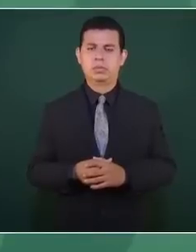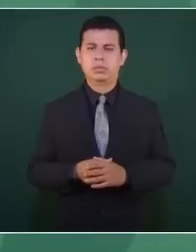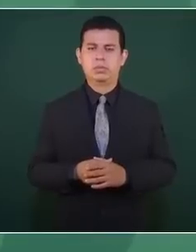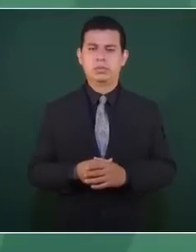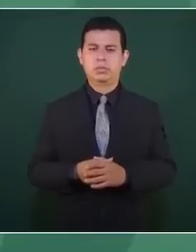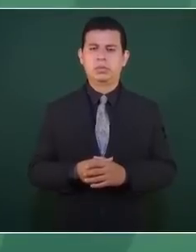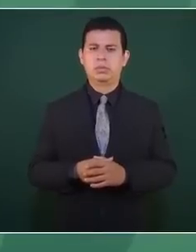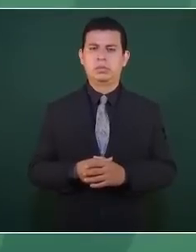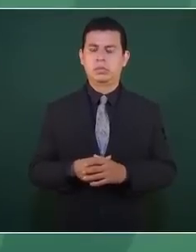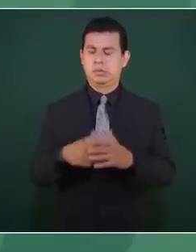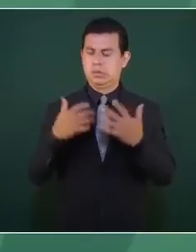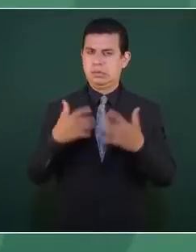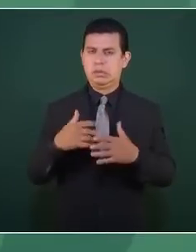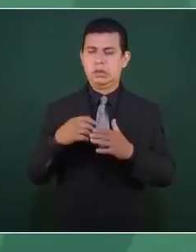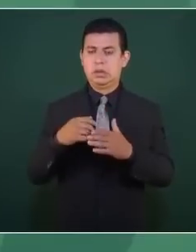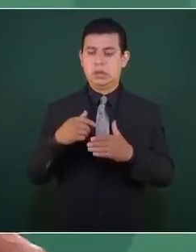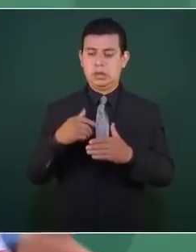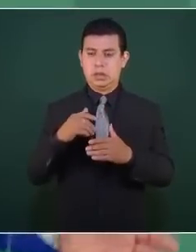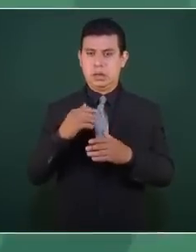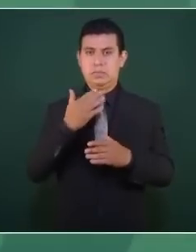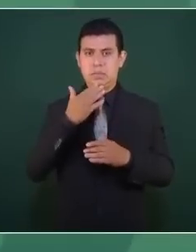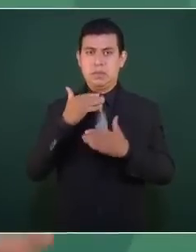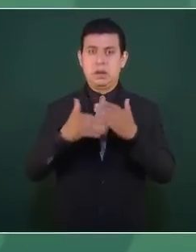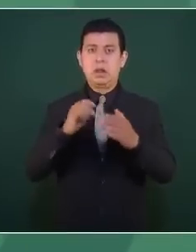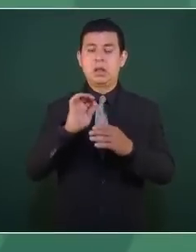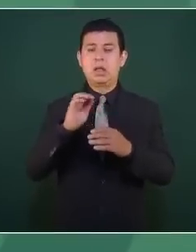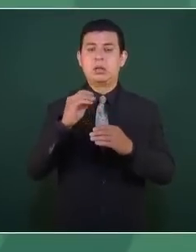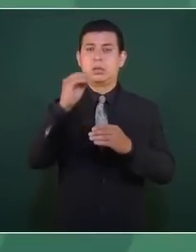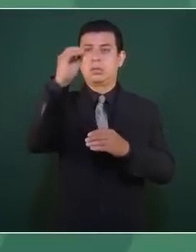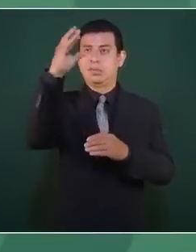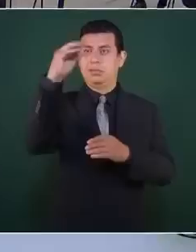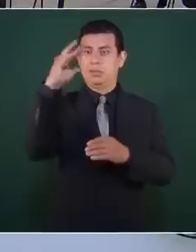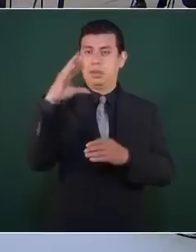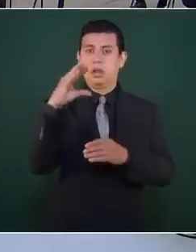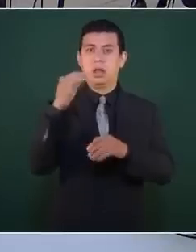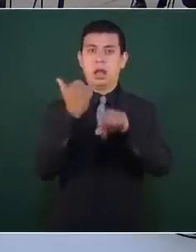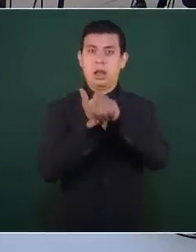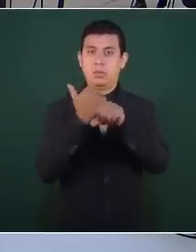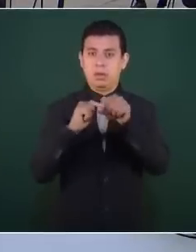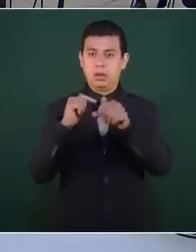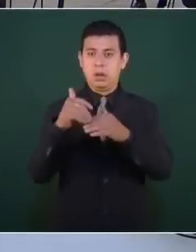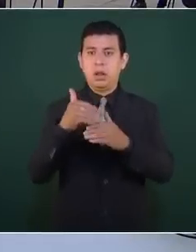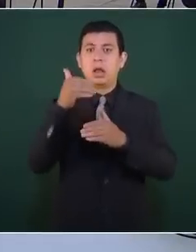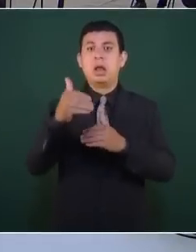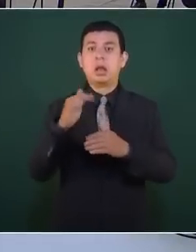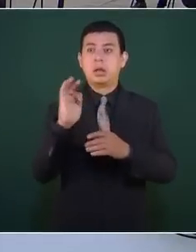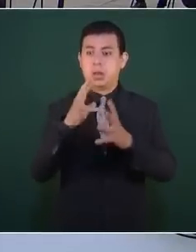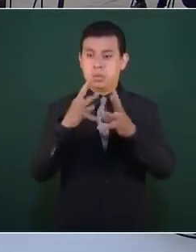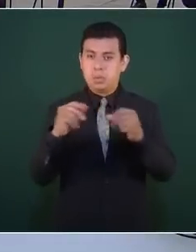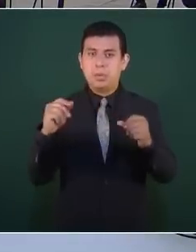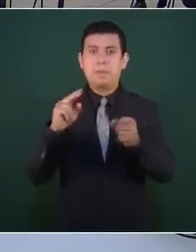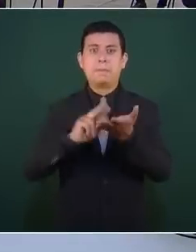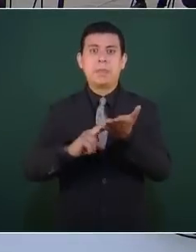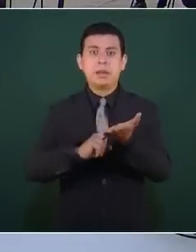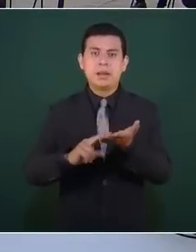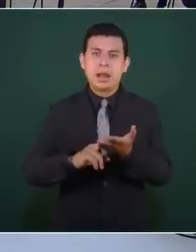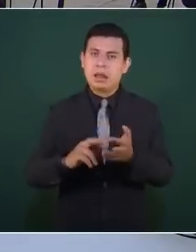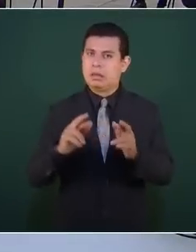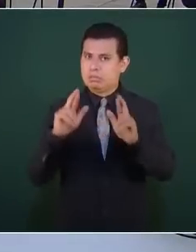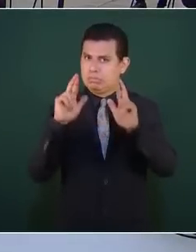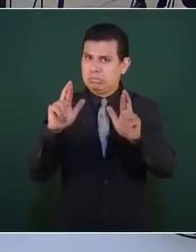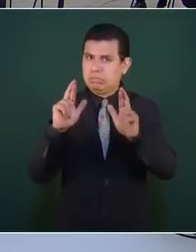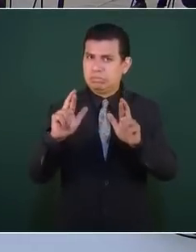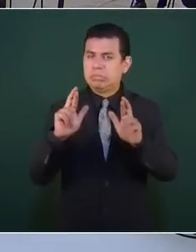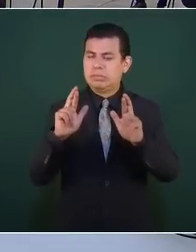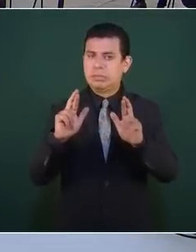en semáforo amarillo pronto, también como lo informó el gobernador, vamos a poder estar en semáforo verde.